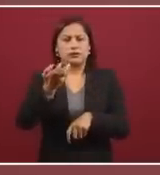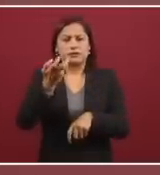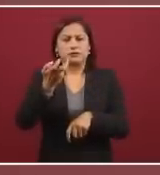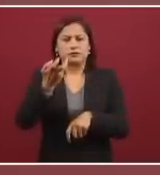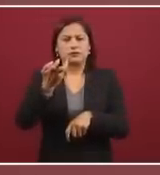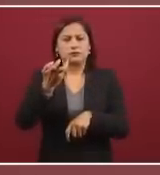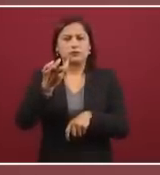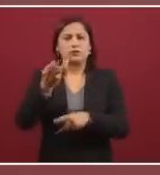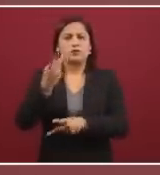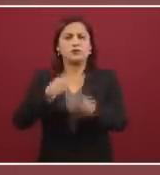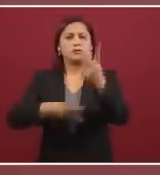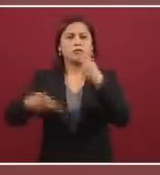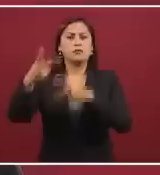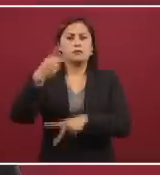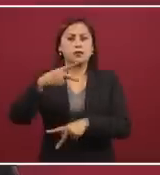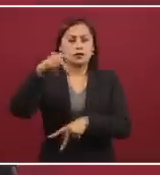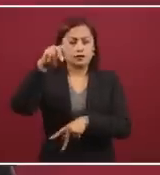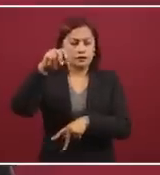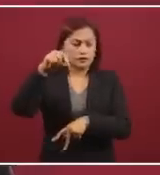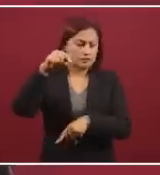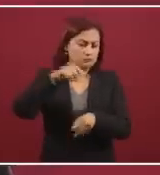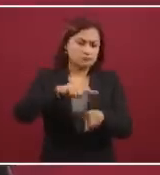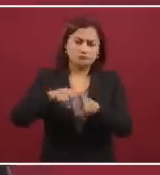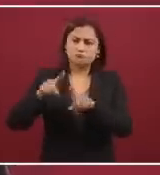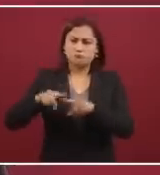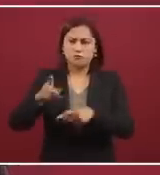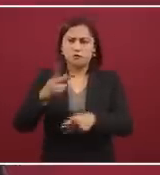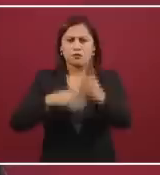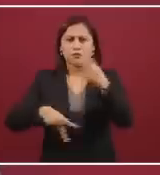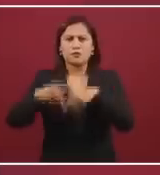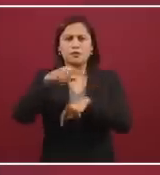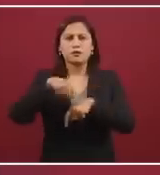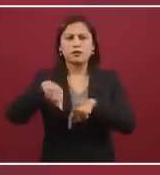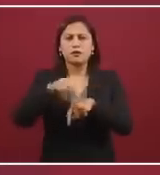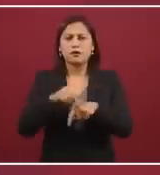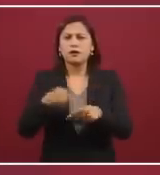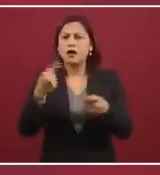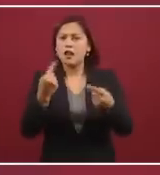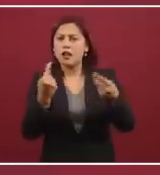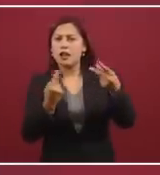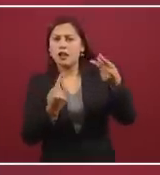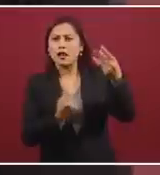esto que hacemos te ayuda